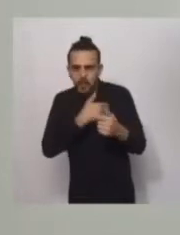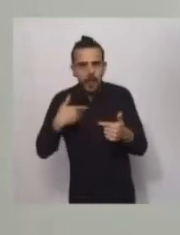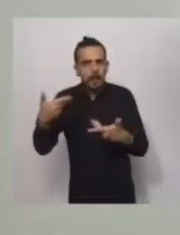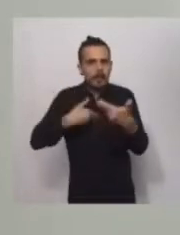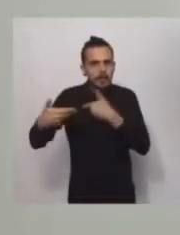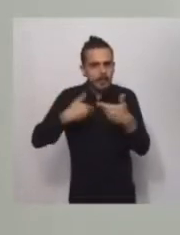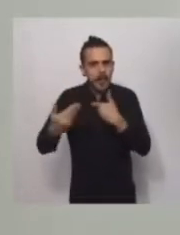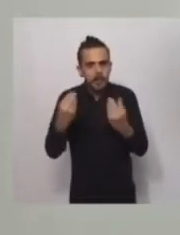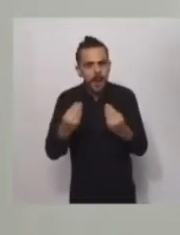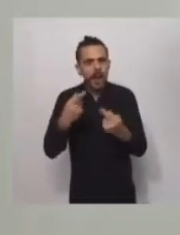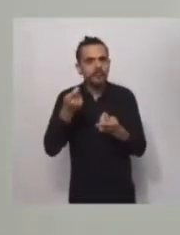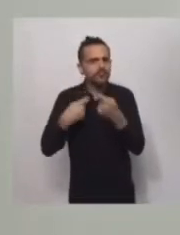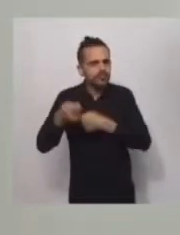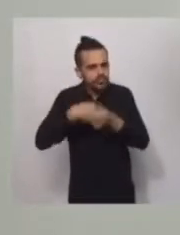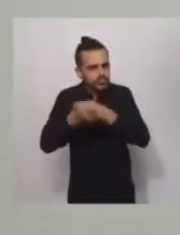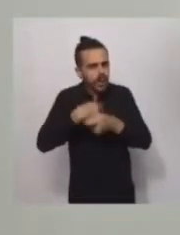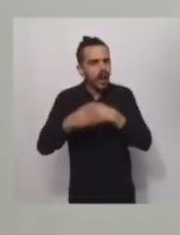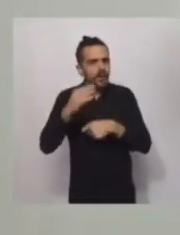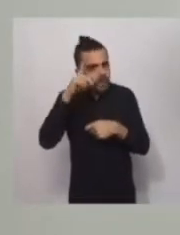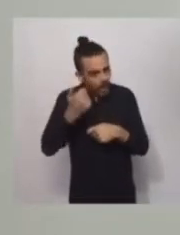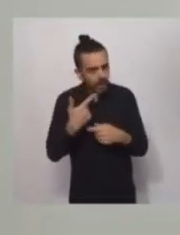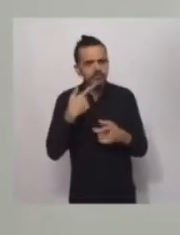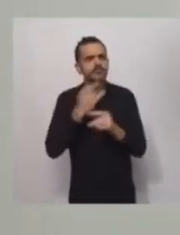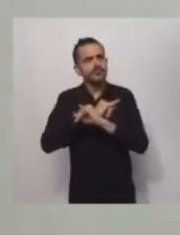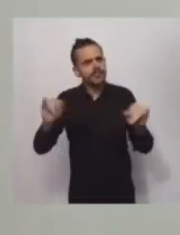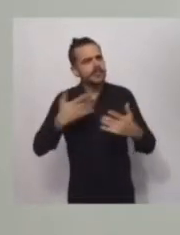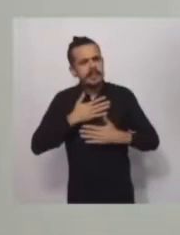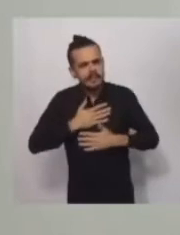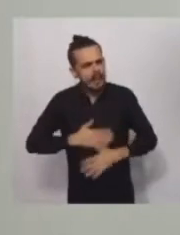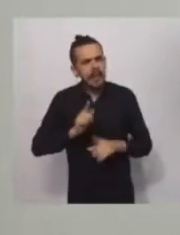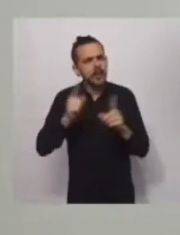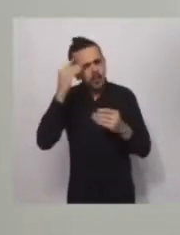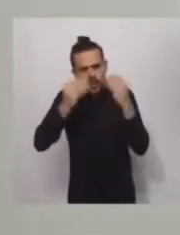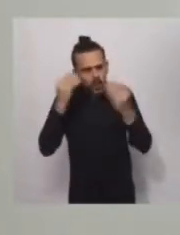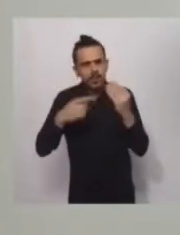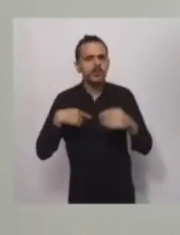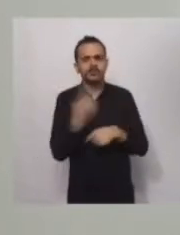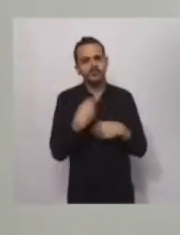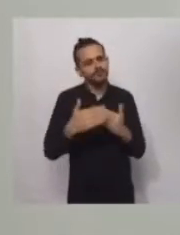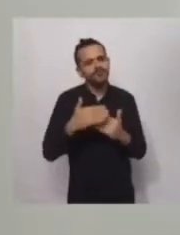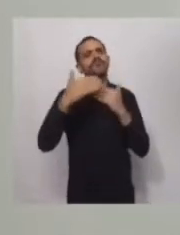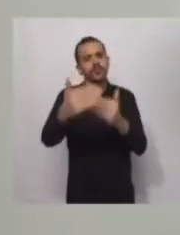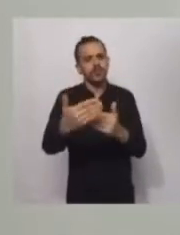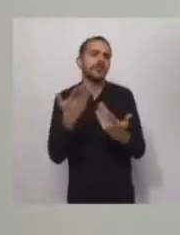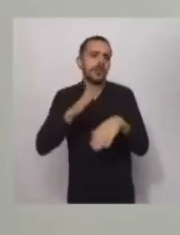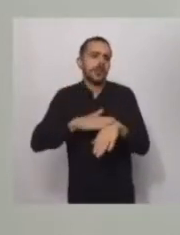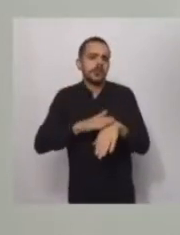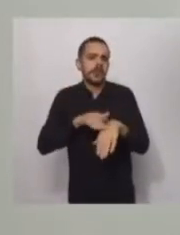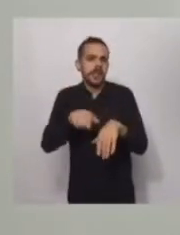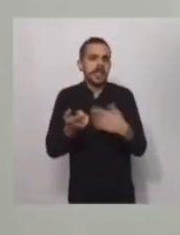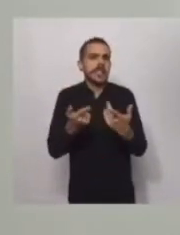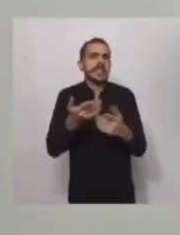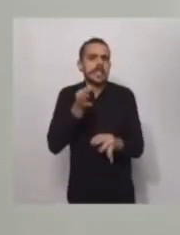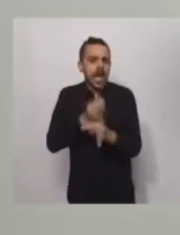la feria de carreras, la feria que también va a ser virtual a través de una plataforma. Y estamos trabajando en el Becario en Escena, que es